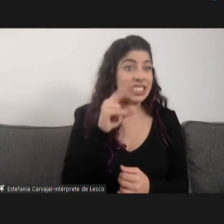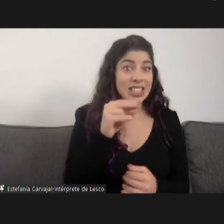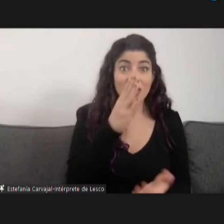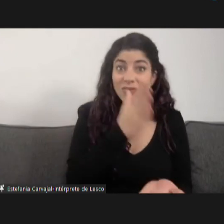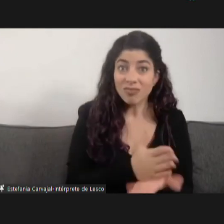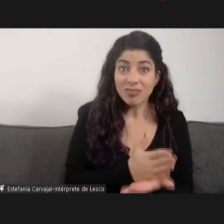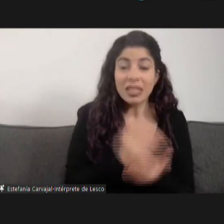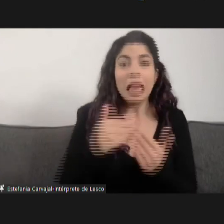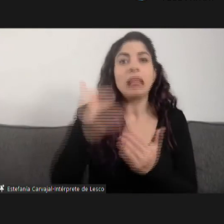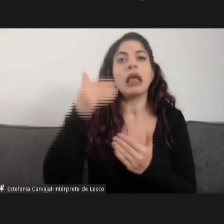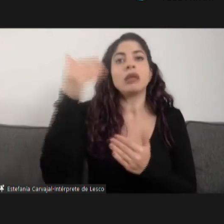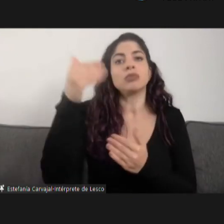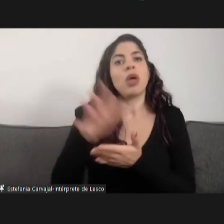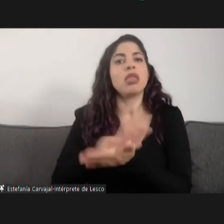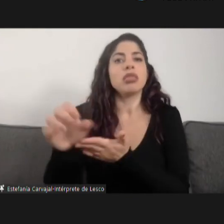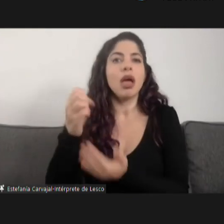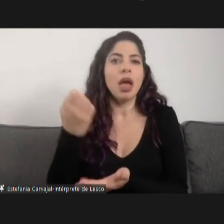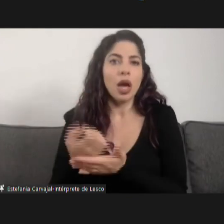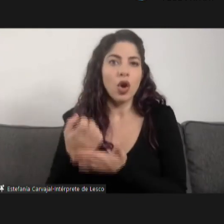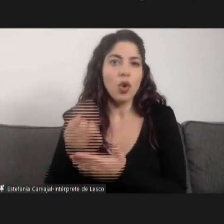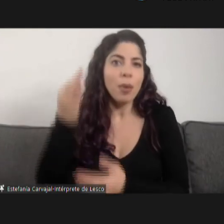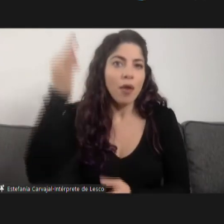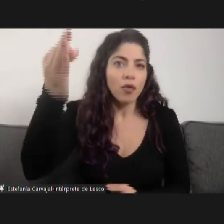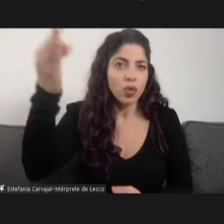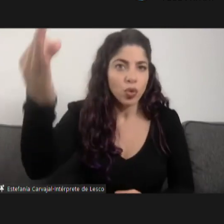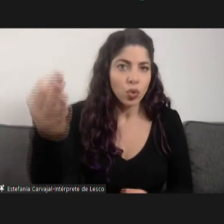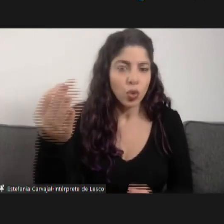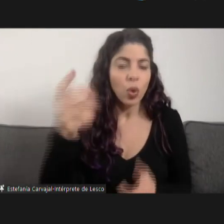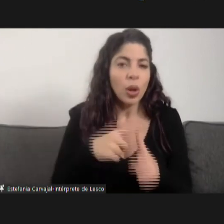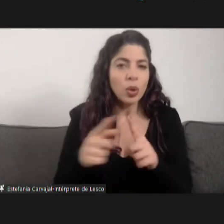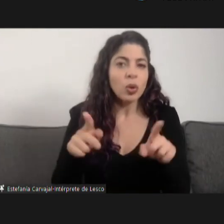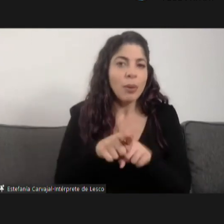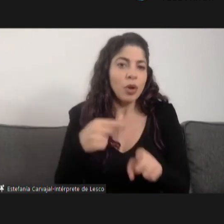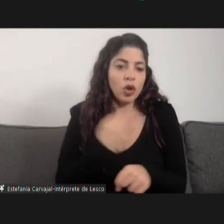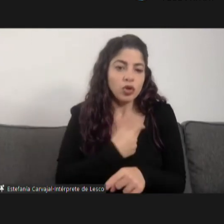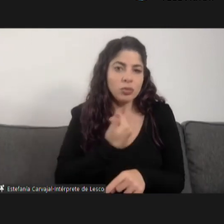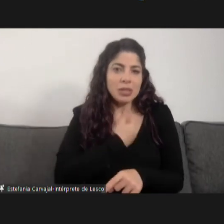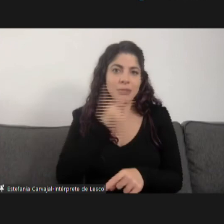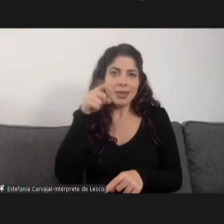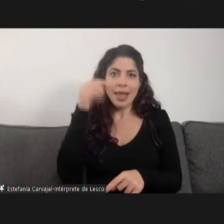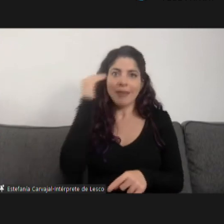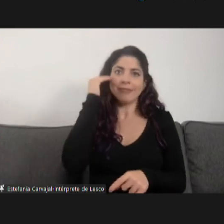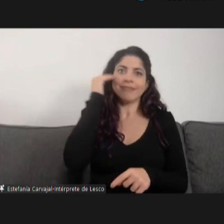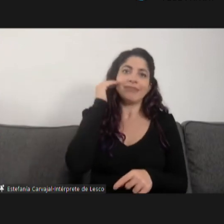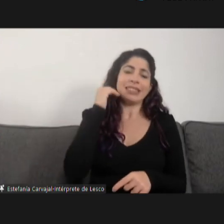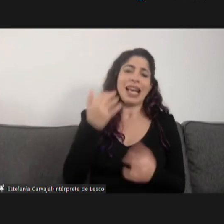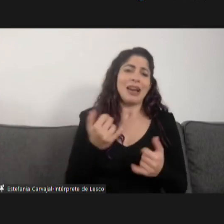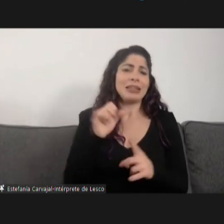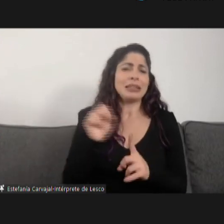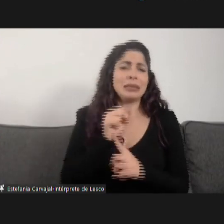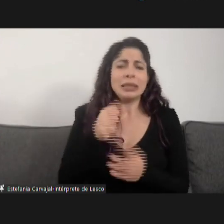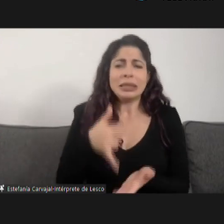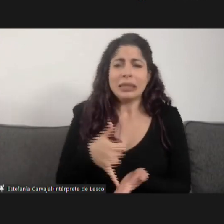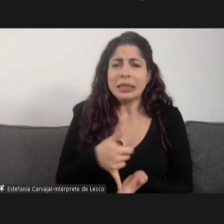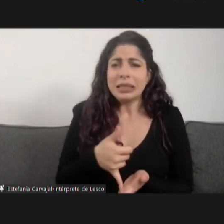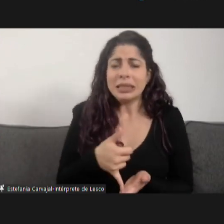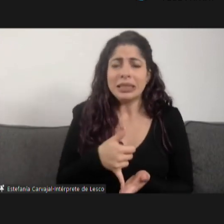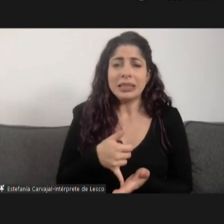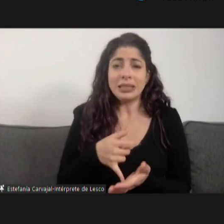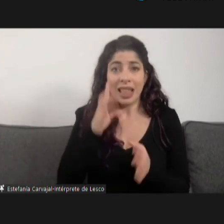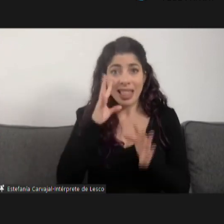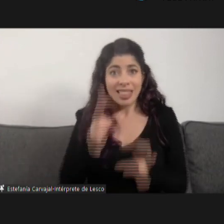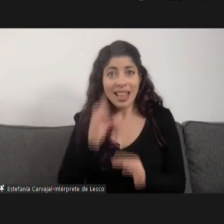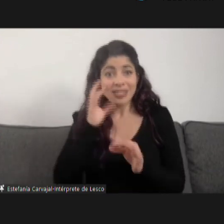a la economía al más largo plazo. Entonces, incluso también tenemos que ser conscientes de esta gravedad de lo que estamos viviendo. No son decisiones para